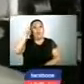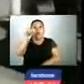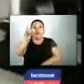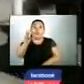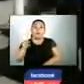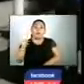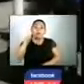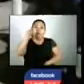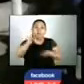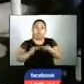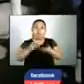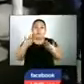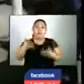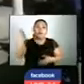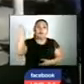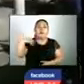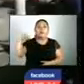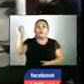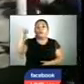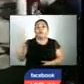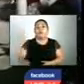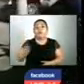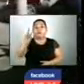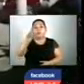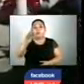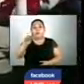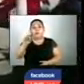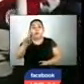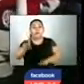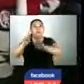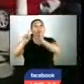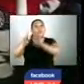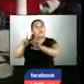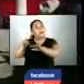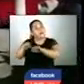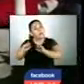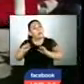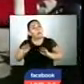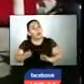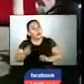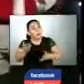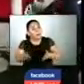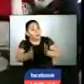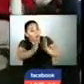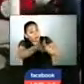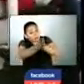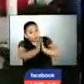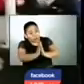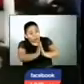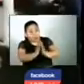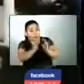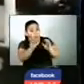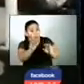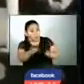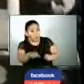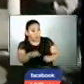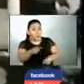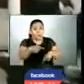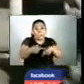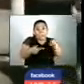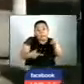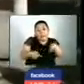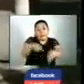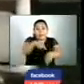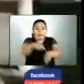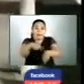exmandatario, arrestado en el mes de octubre del año 2016, podría optar por un recurso y solicitar cumplir media pena